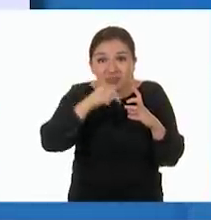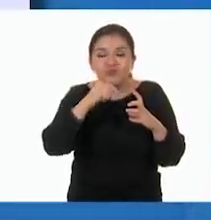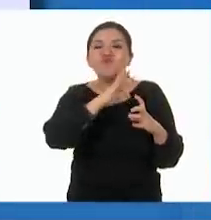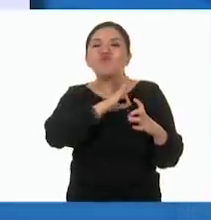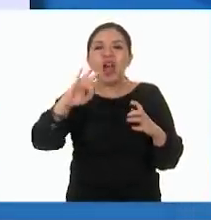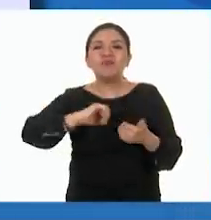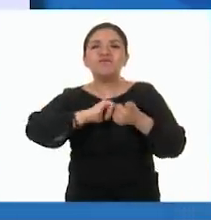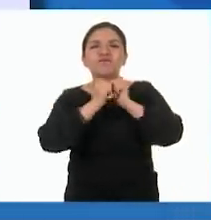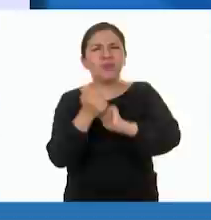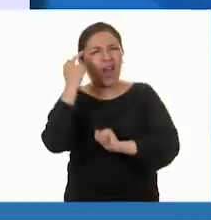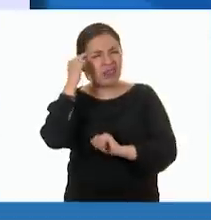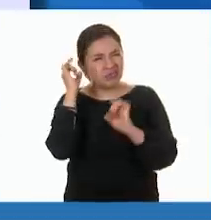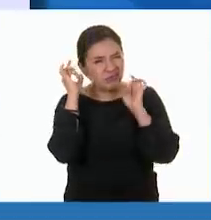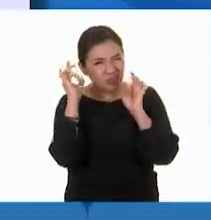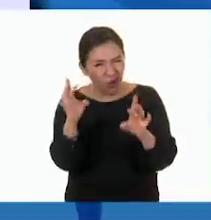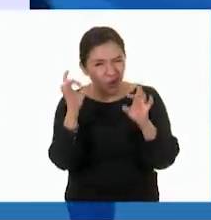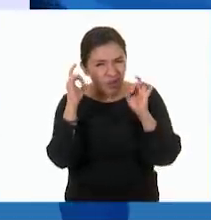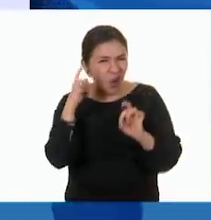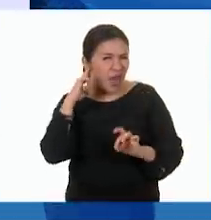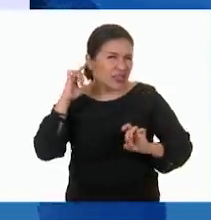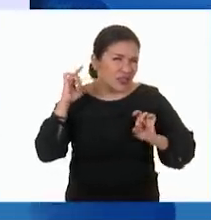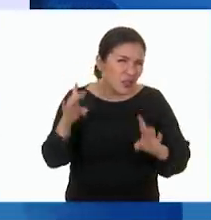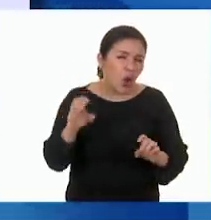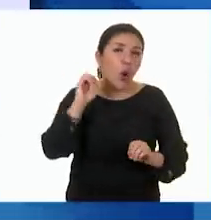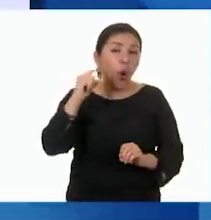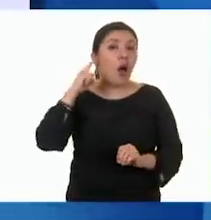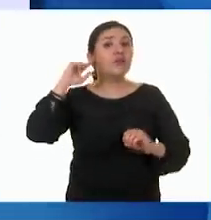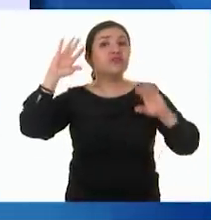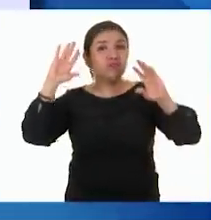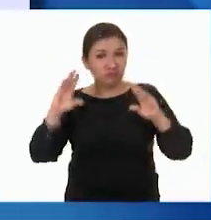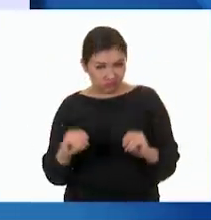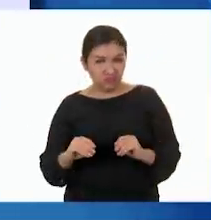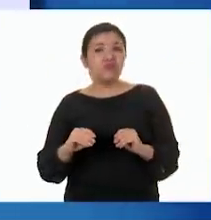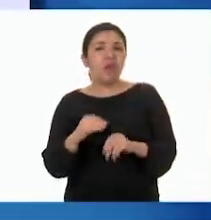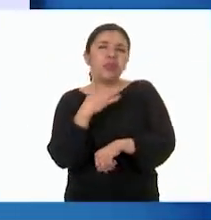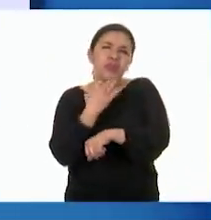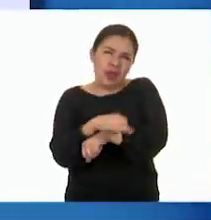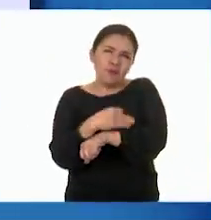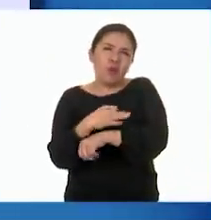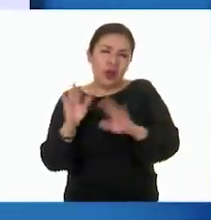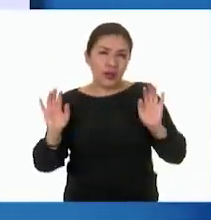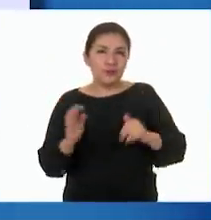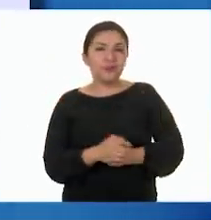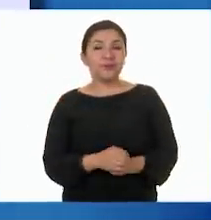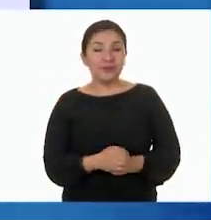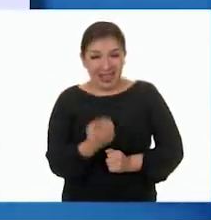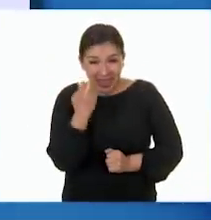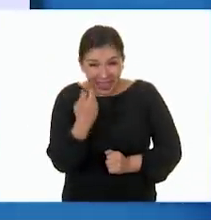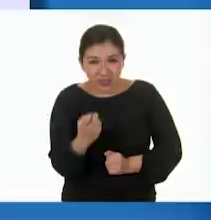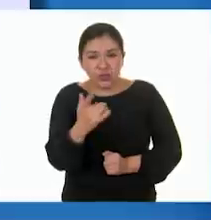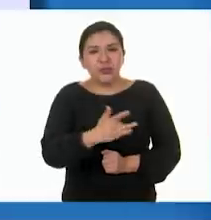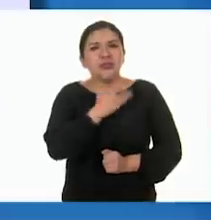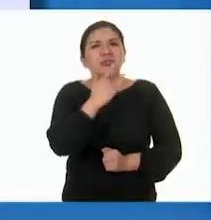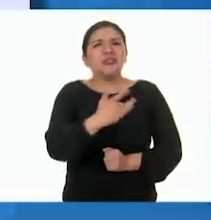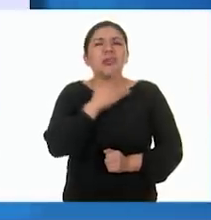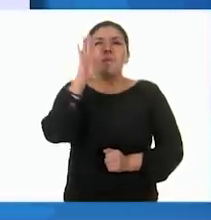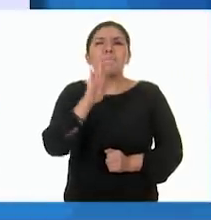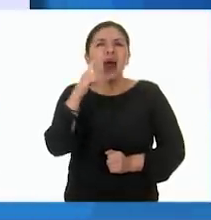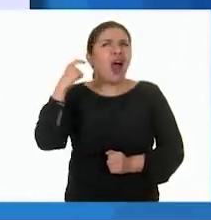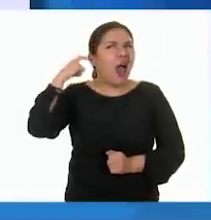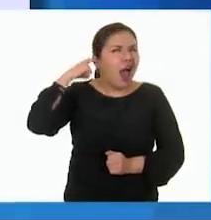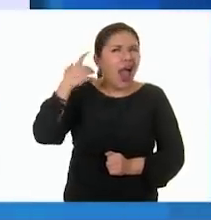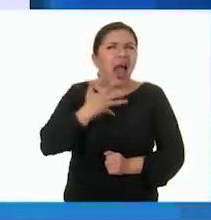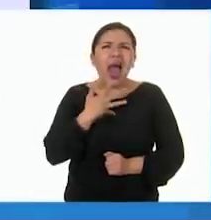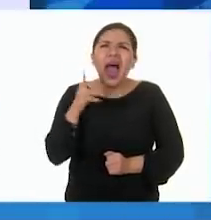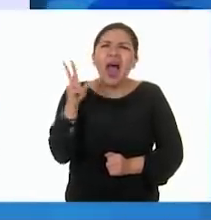que provoca dolor y a veces pérdidas auditivas parciales. Es cuando sientes que tienes aire